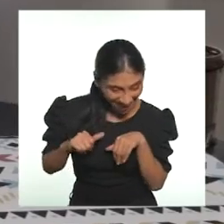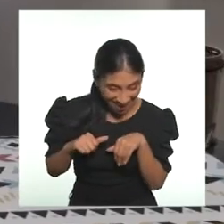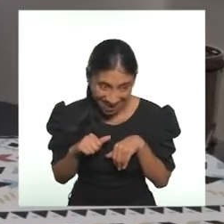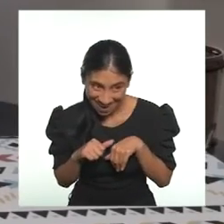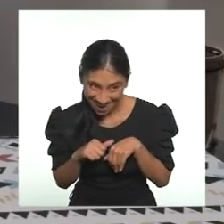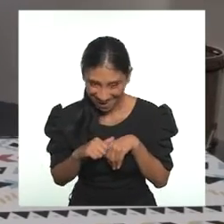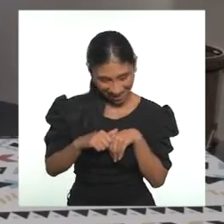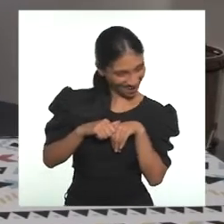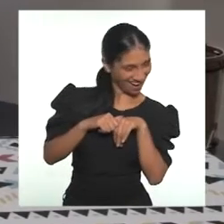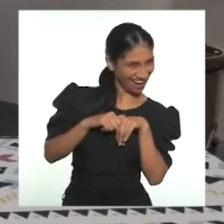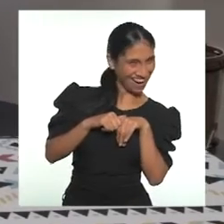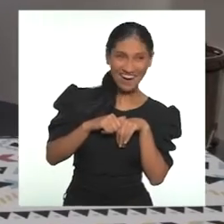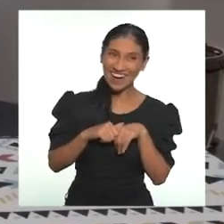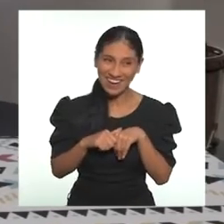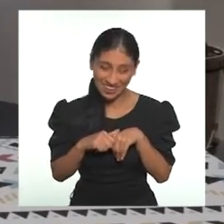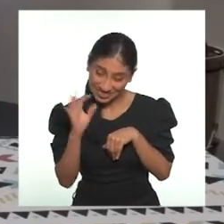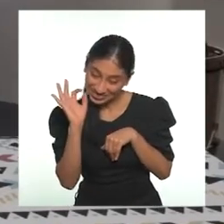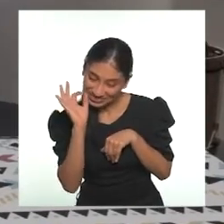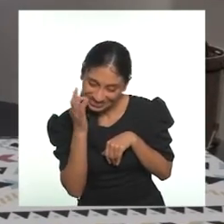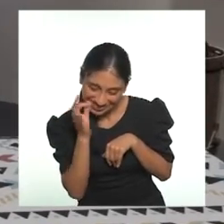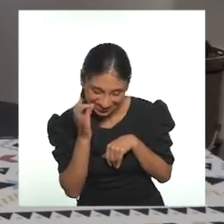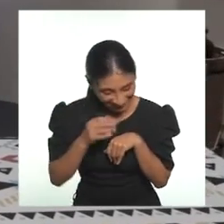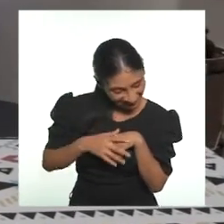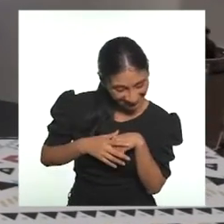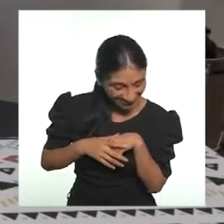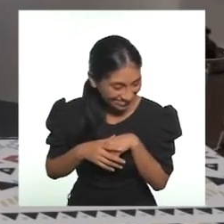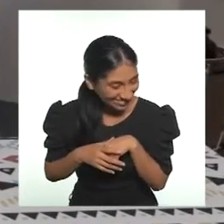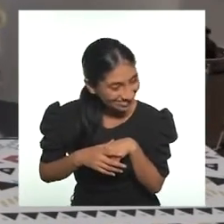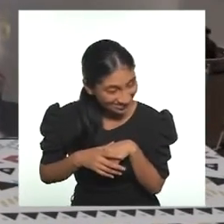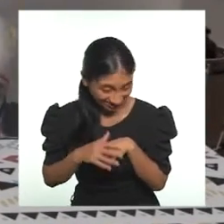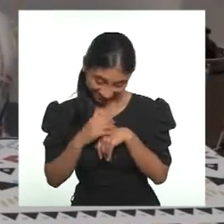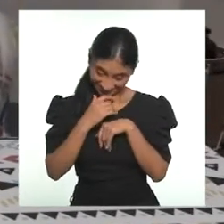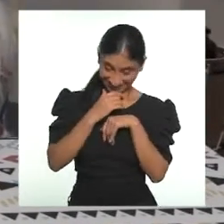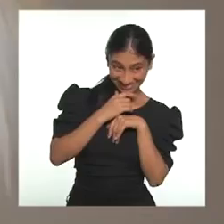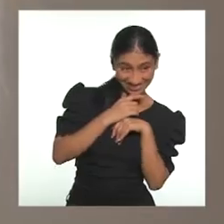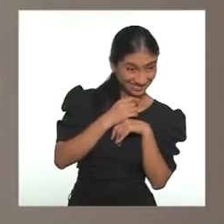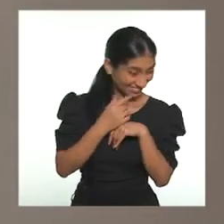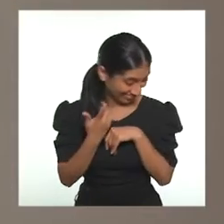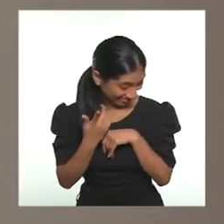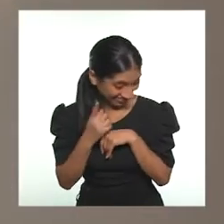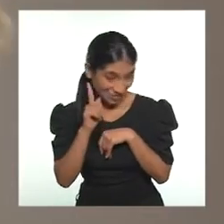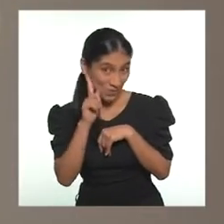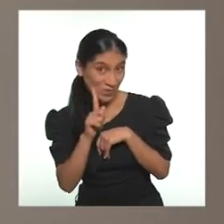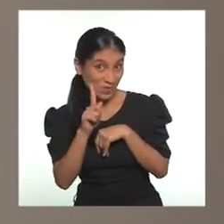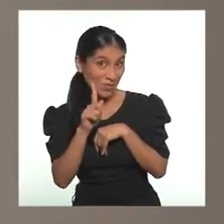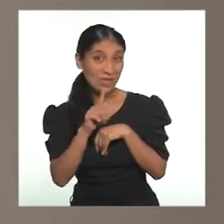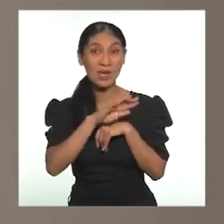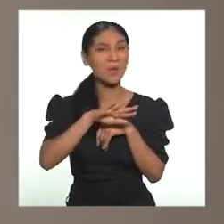¡Ah! ¡Qué rico! ¡Ah!